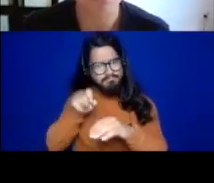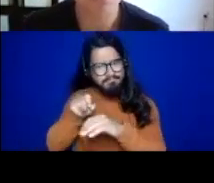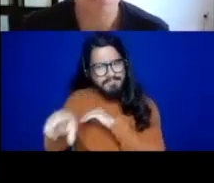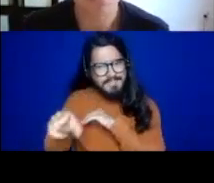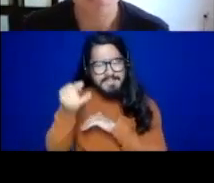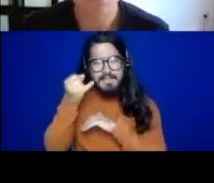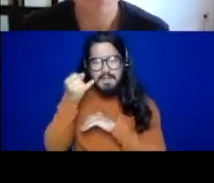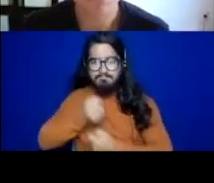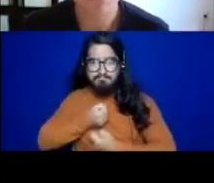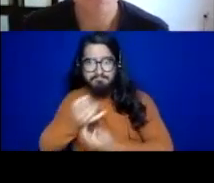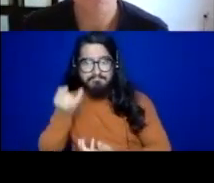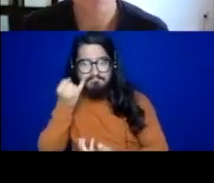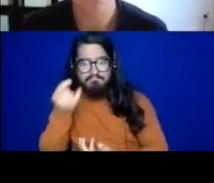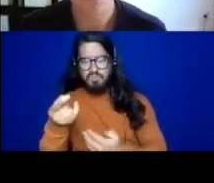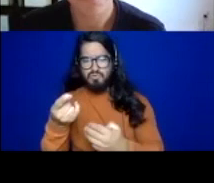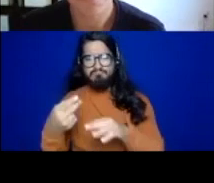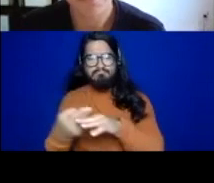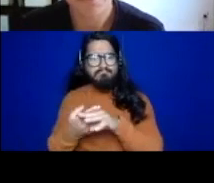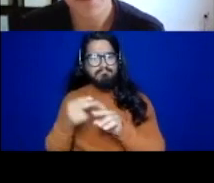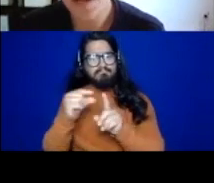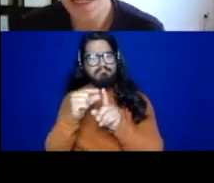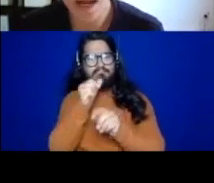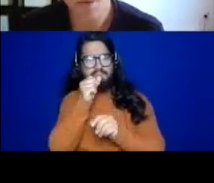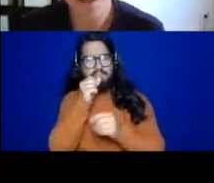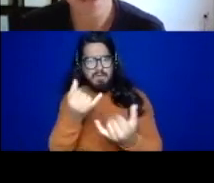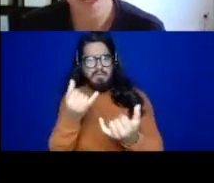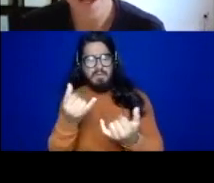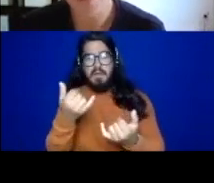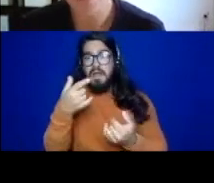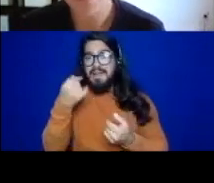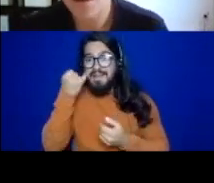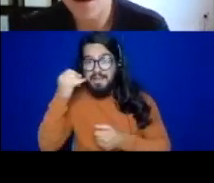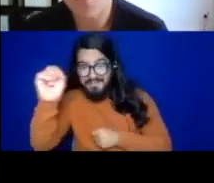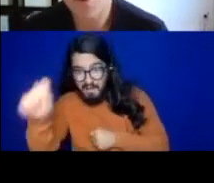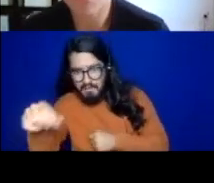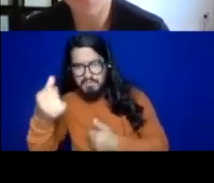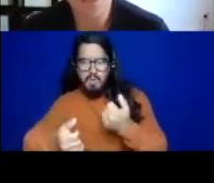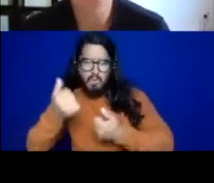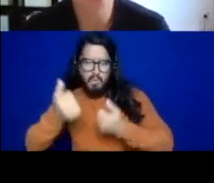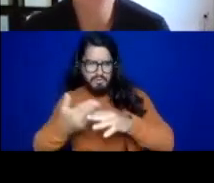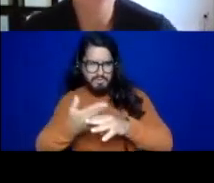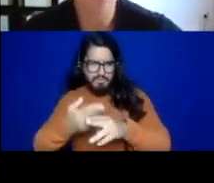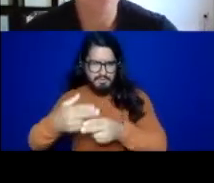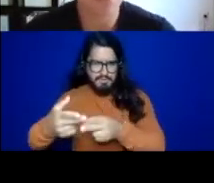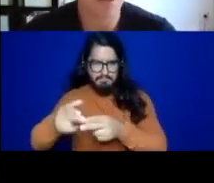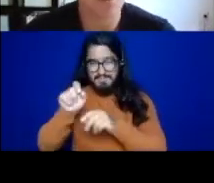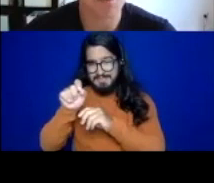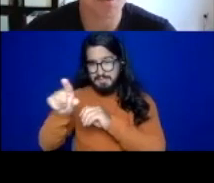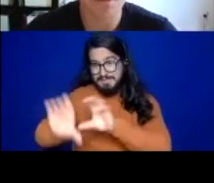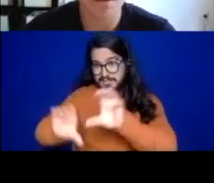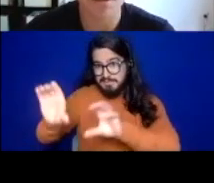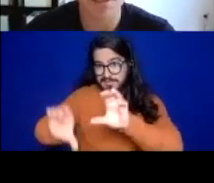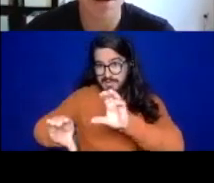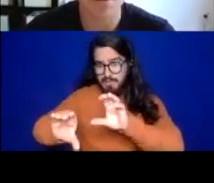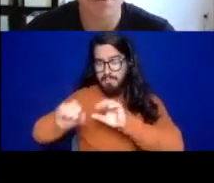usando un programa para manejar contraseñas? Y si lo pueden poner en el chat. Si no lo pueden